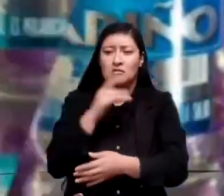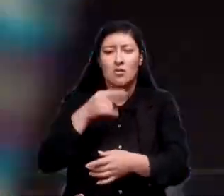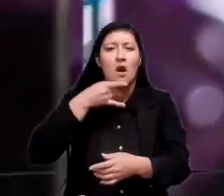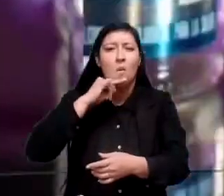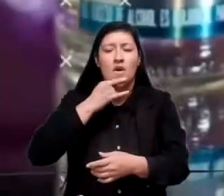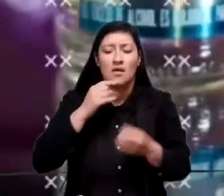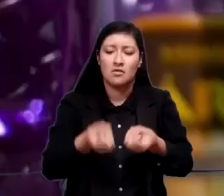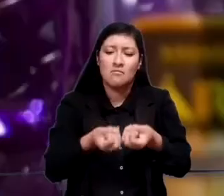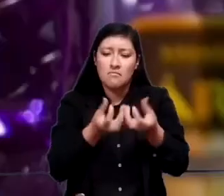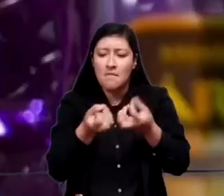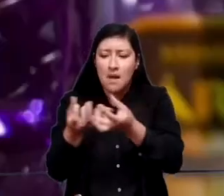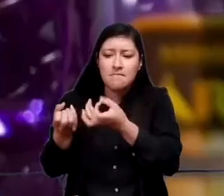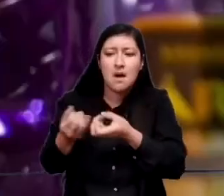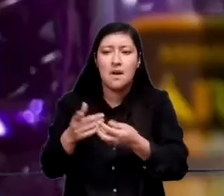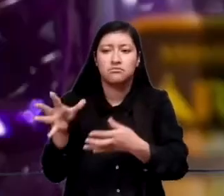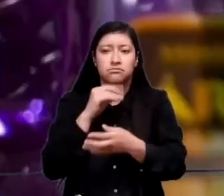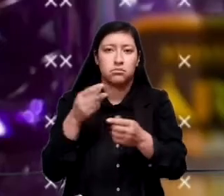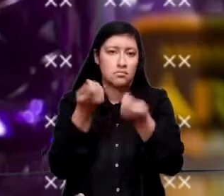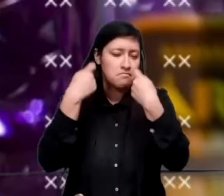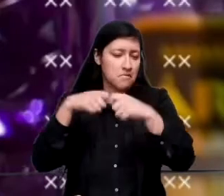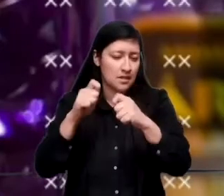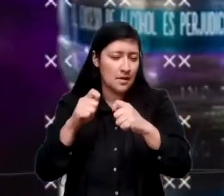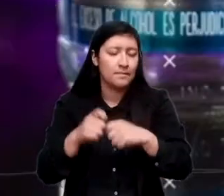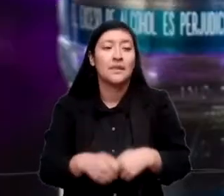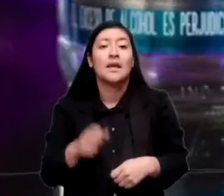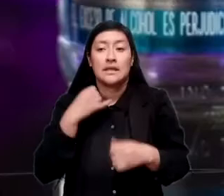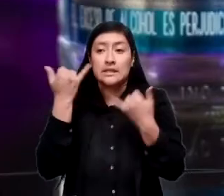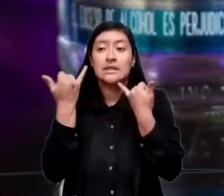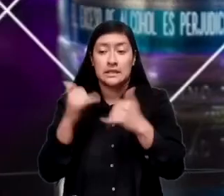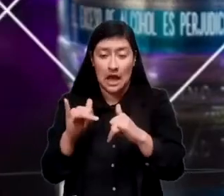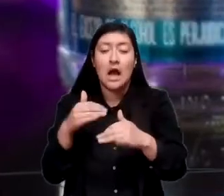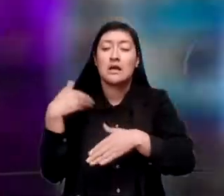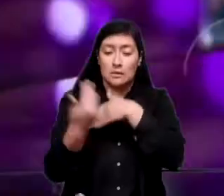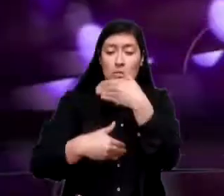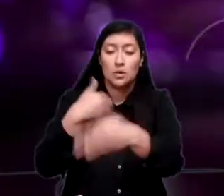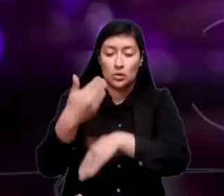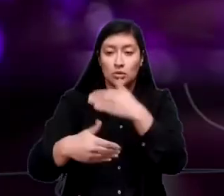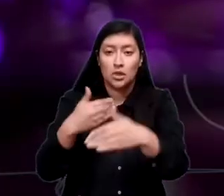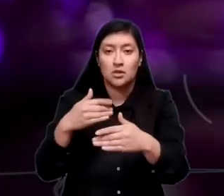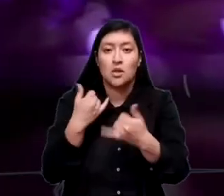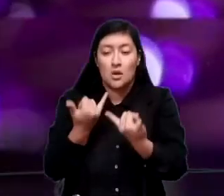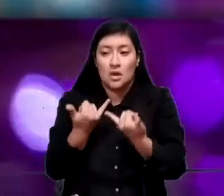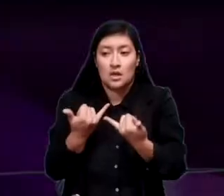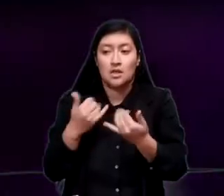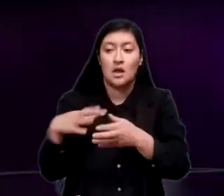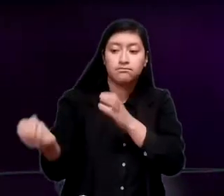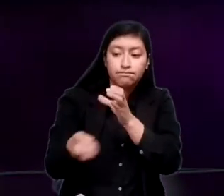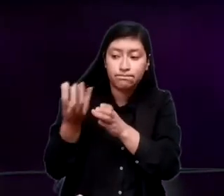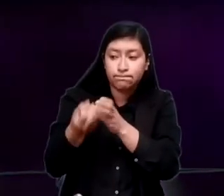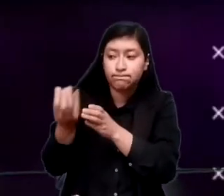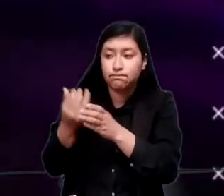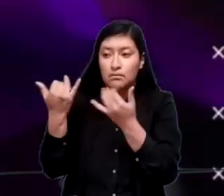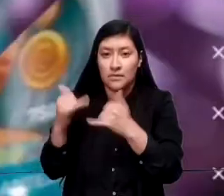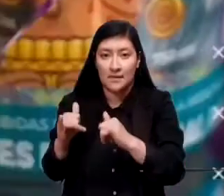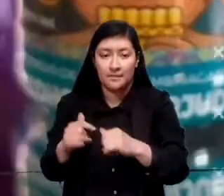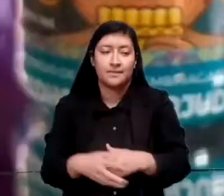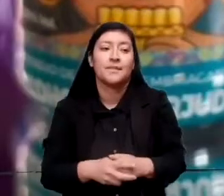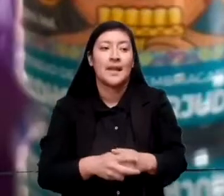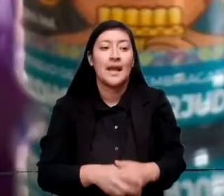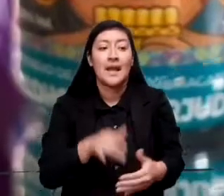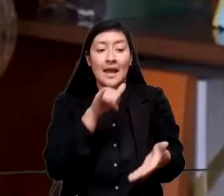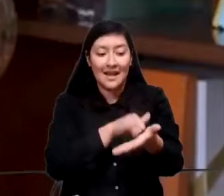2.550.000 unidades de producto y ya estamos en el proceso de la fabricación.